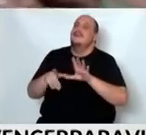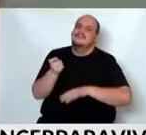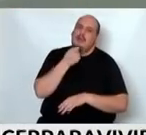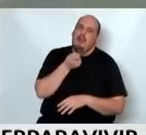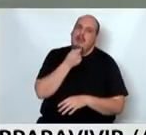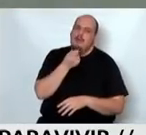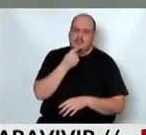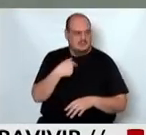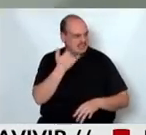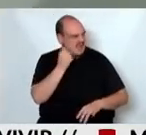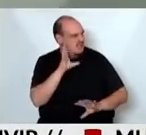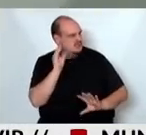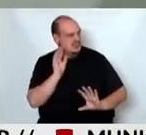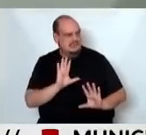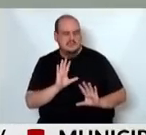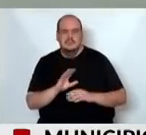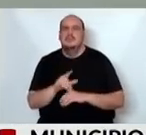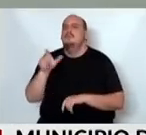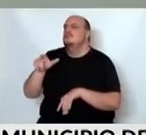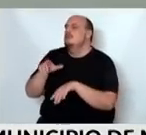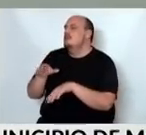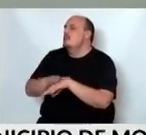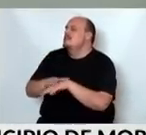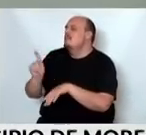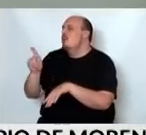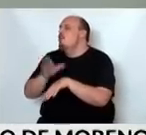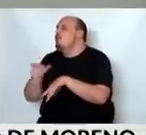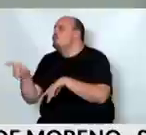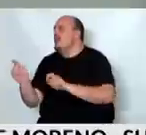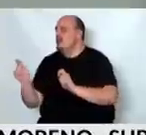esto. Sí, yo te escuché. Empezás a buscar un responsable, un culpable.